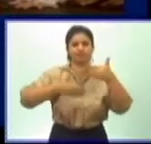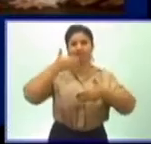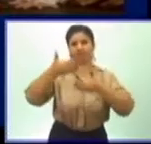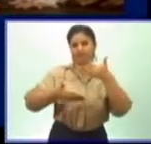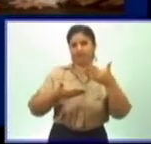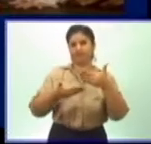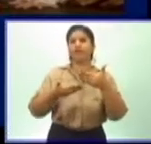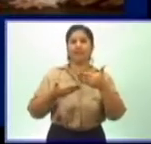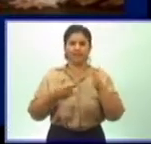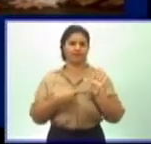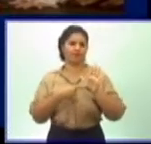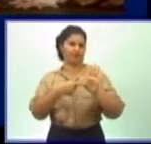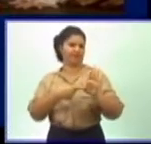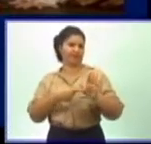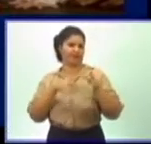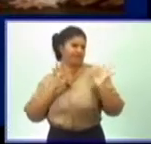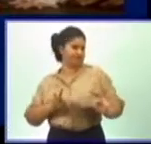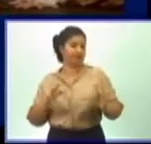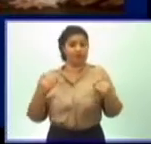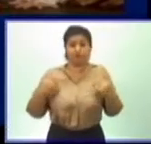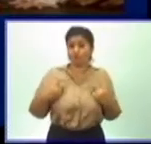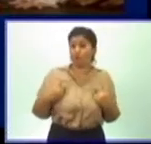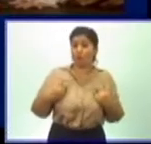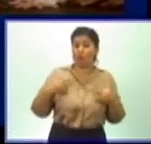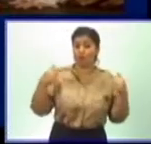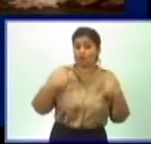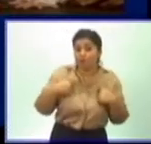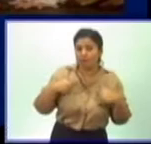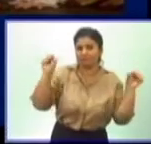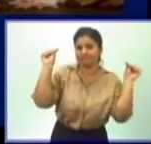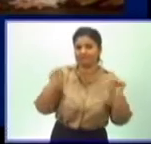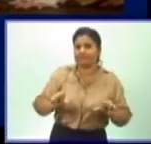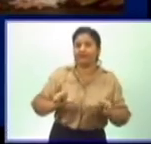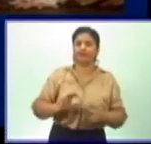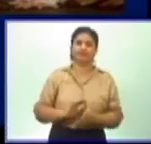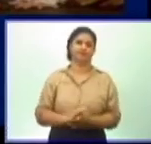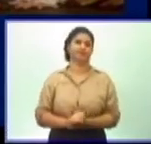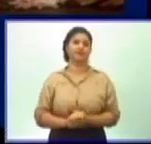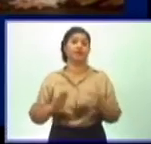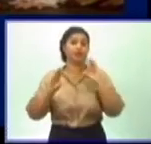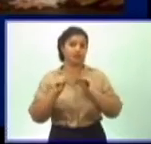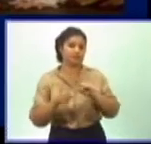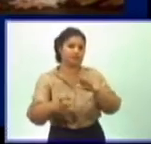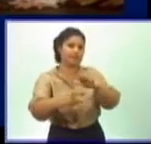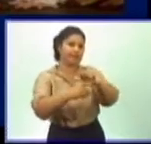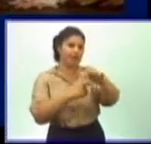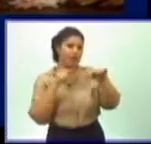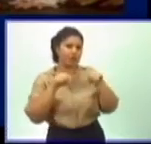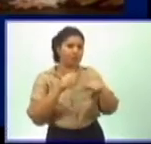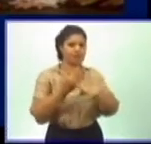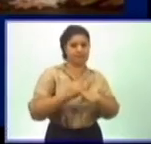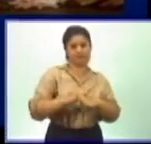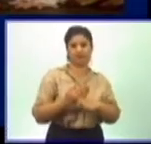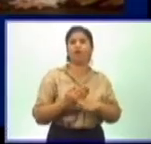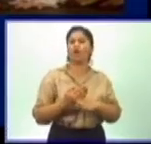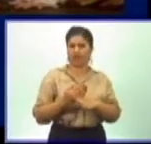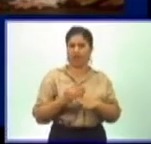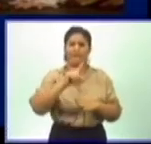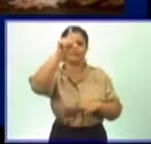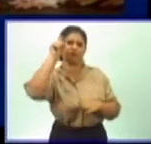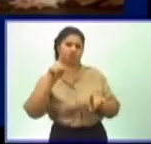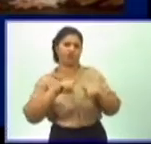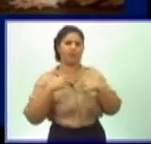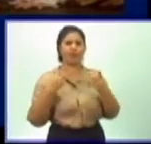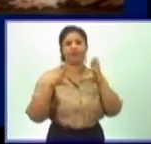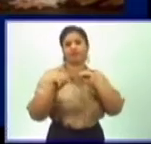comedia, ocurre este escándalo, polisémicamente hablando, que hace que el personaje quede en ridículo, tal